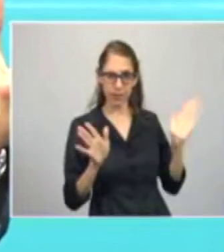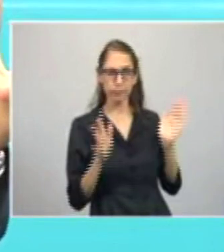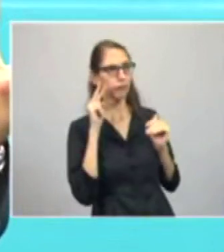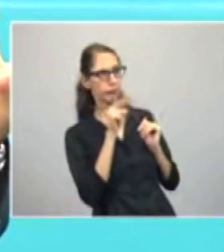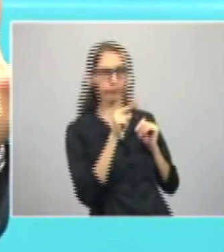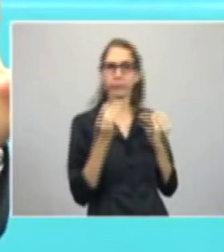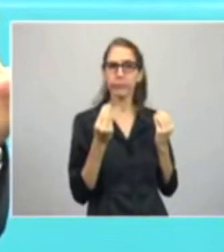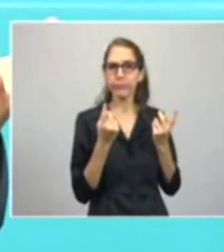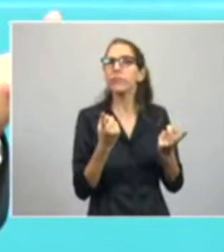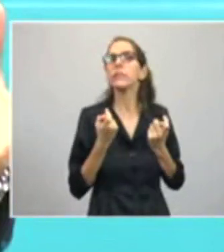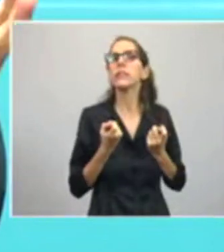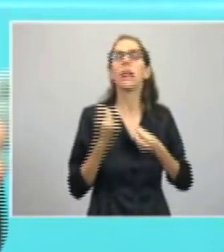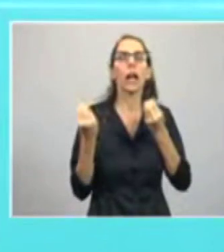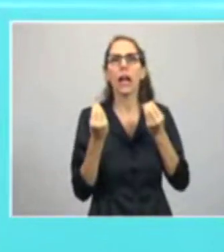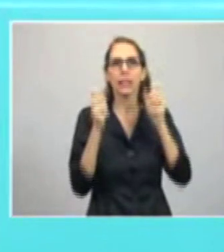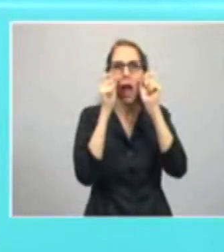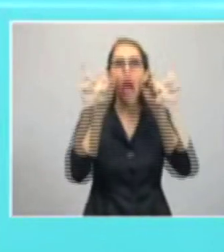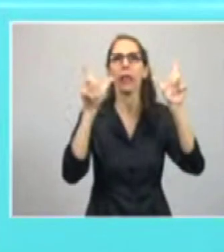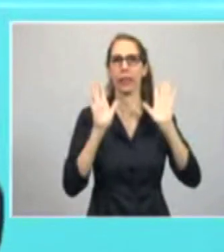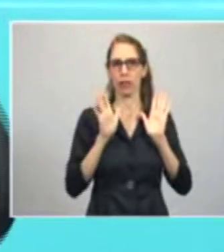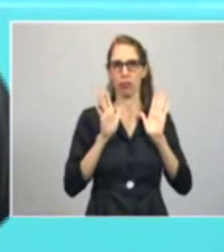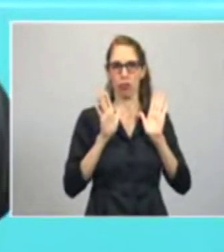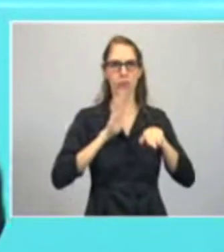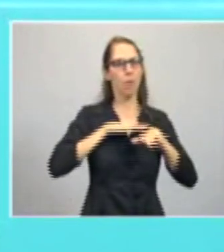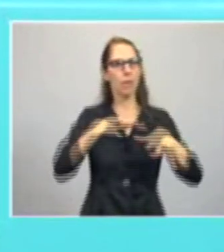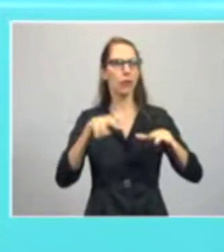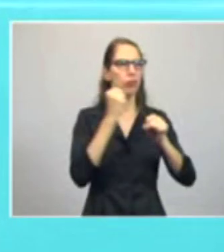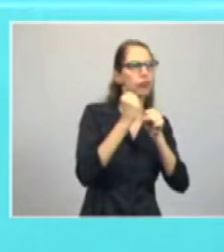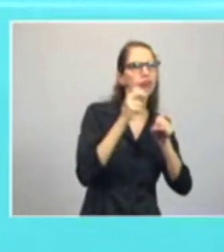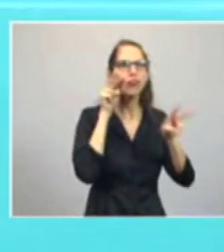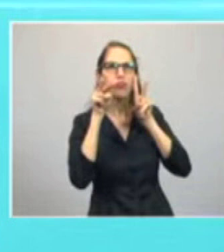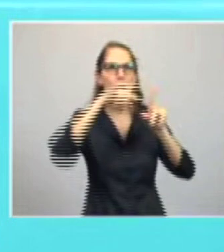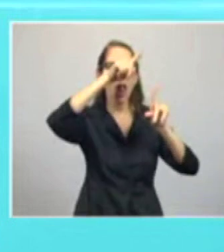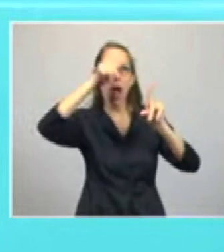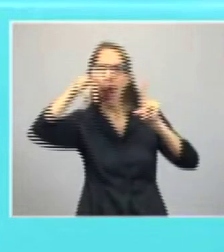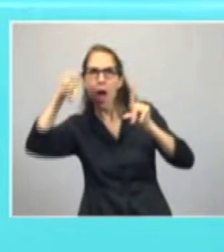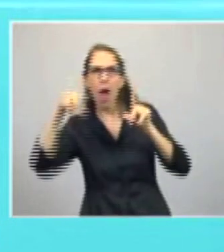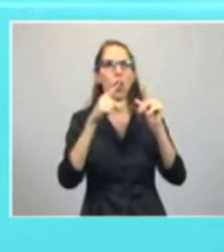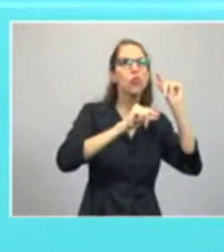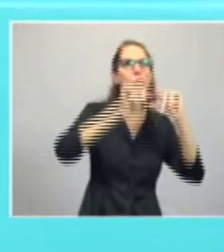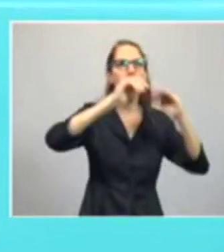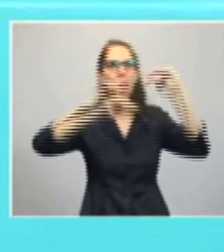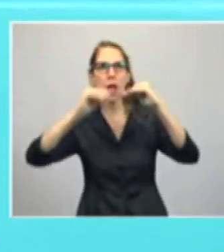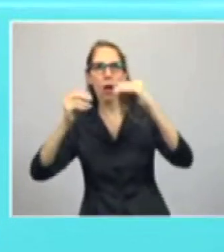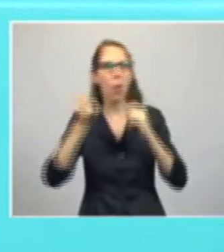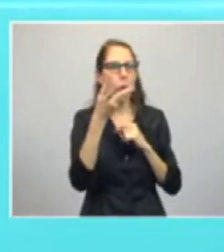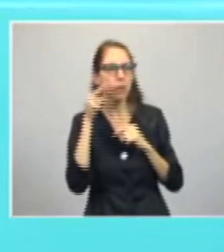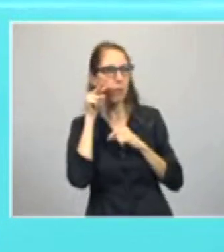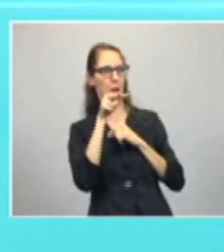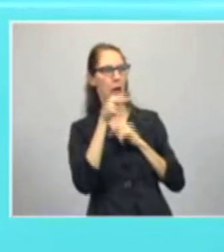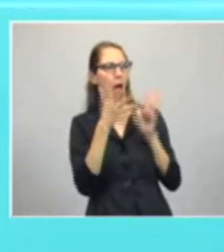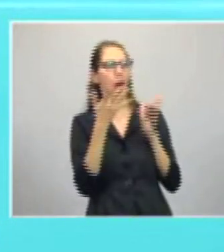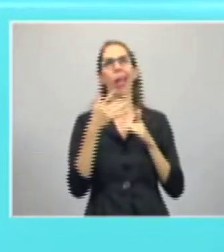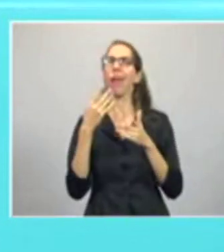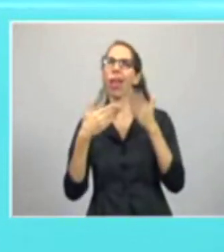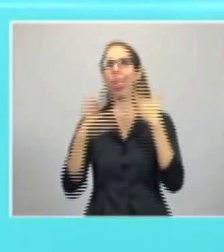hace falta estar despierto a las horas de trabajo y mirar las estadísticas reales y no inventar